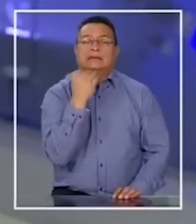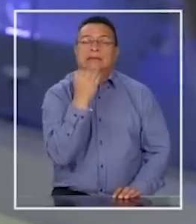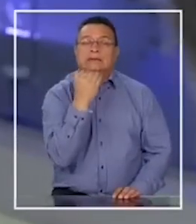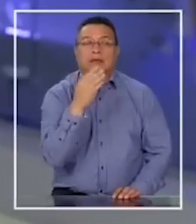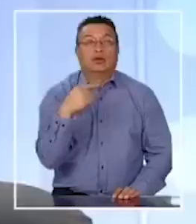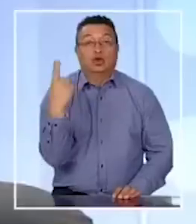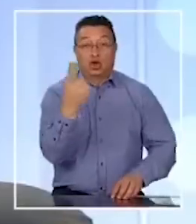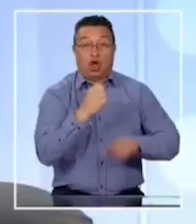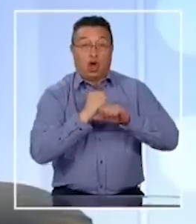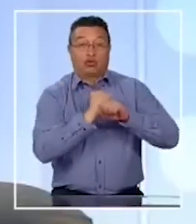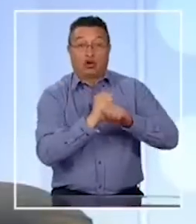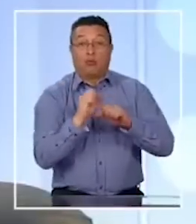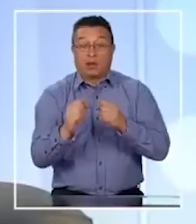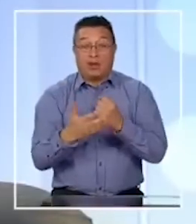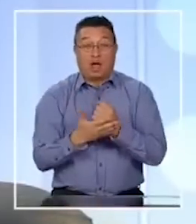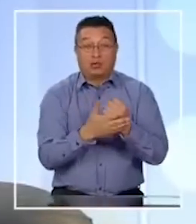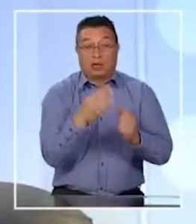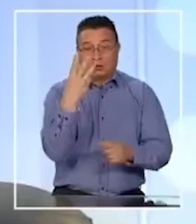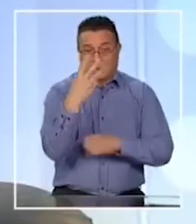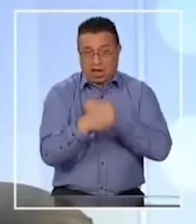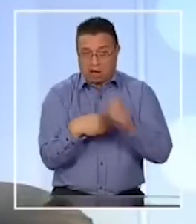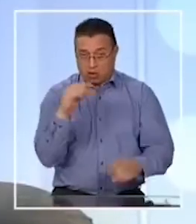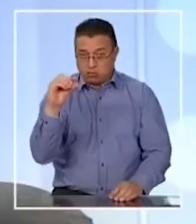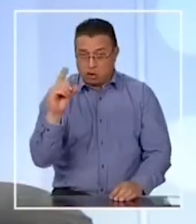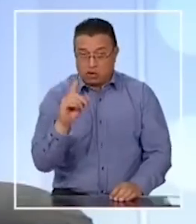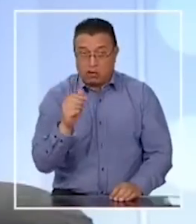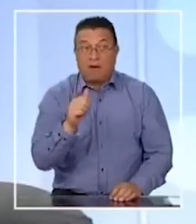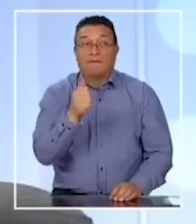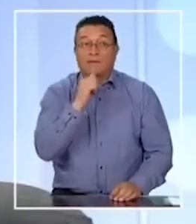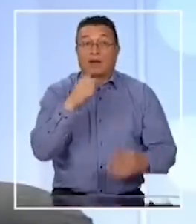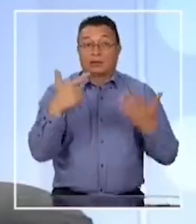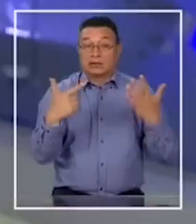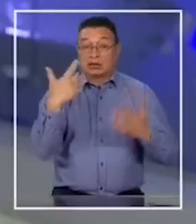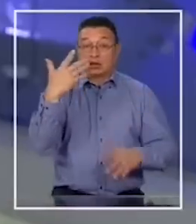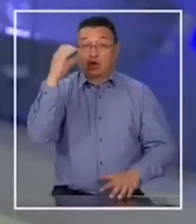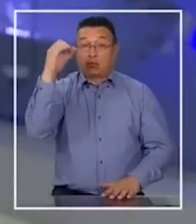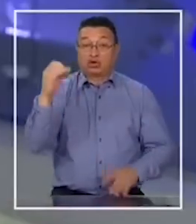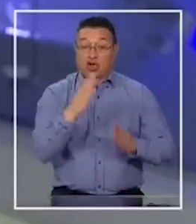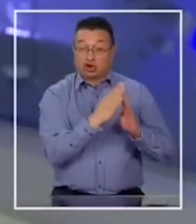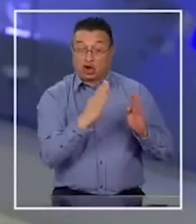la posición lo puede ayudar a corregir quedan tres años no es tan poco sea 75%